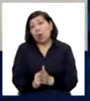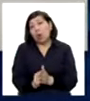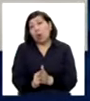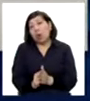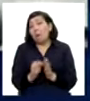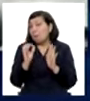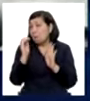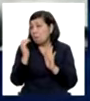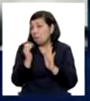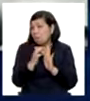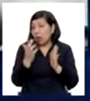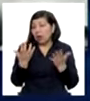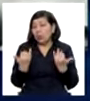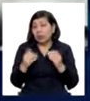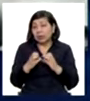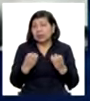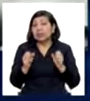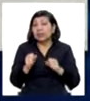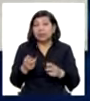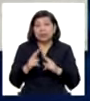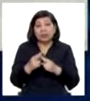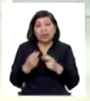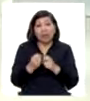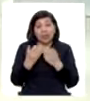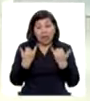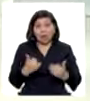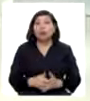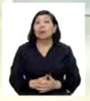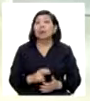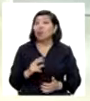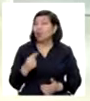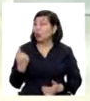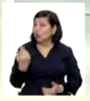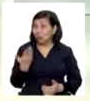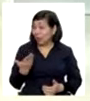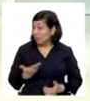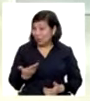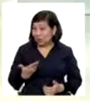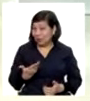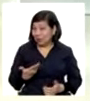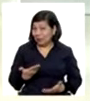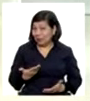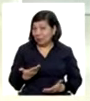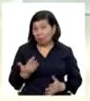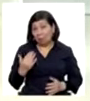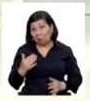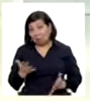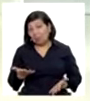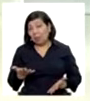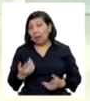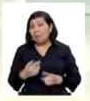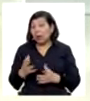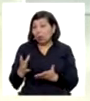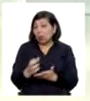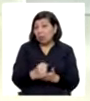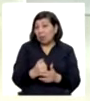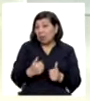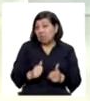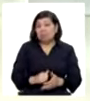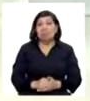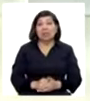caso puntual de este concurso que nos convoca, claro, el día de hoy. O sea, ¿sí? No solamente involucran, y imagino, ¿no?, para coger muy